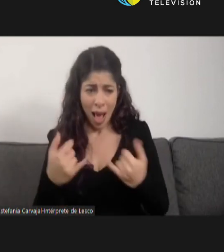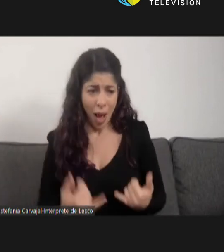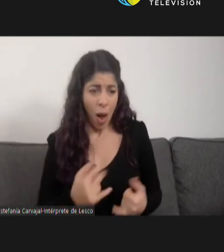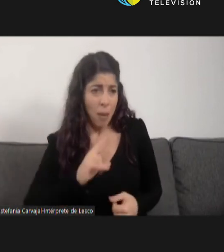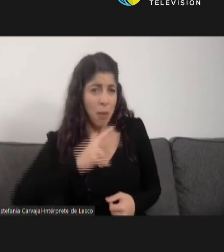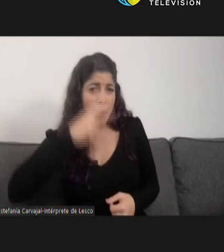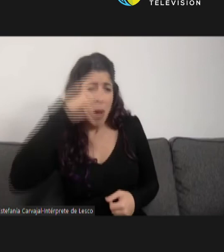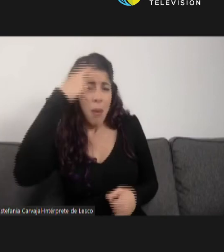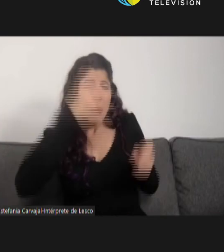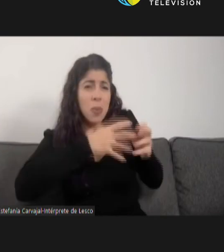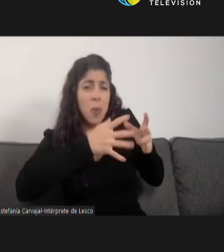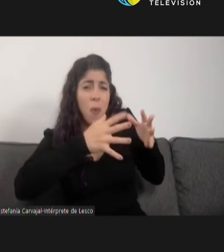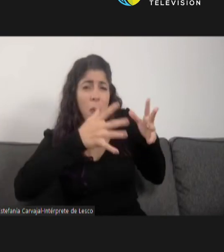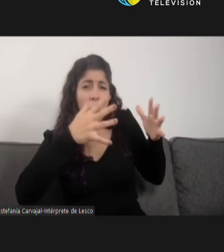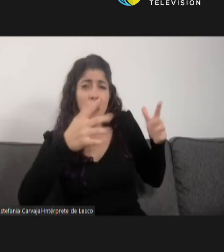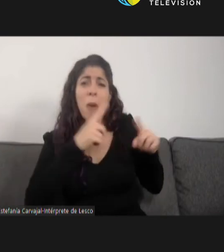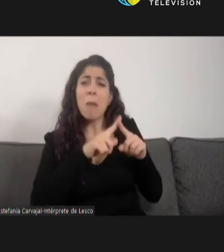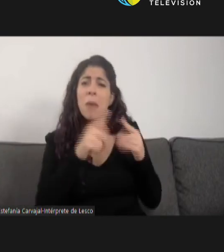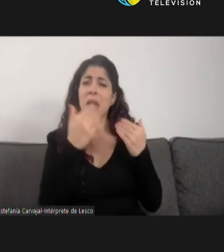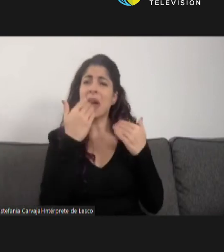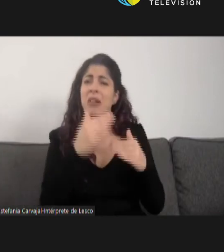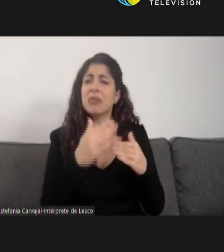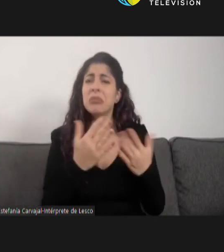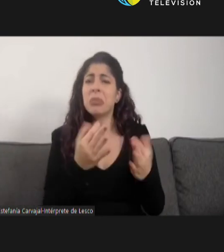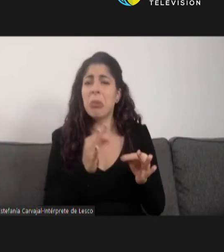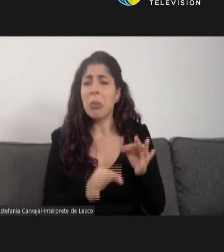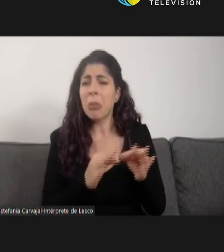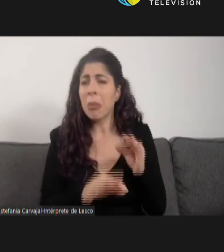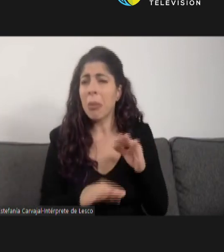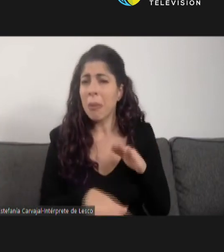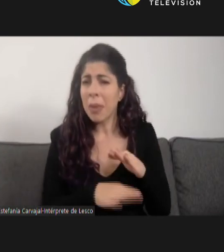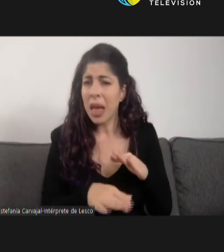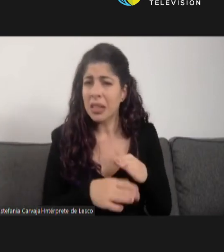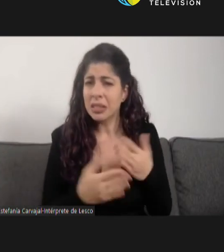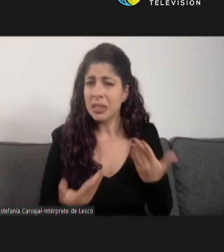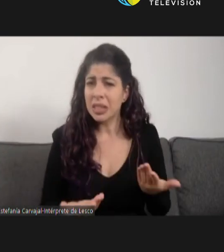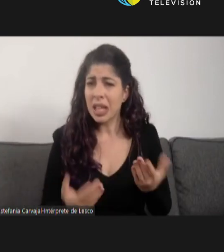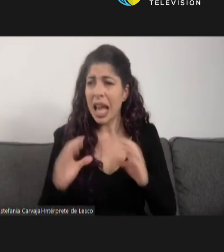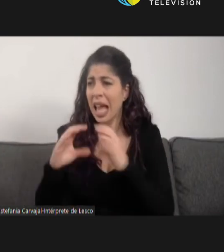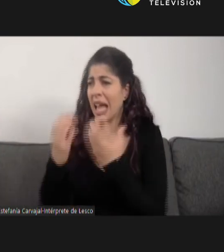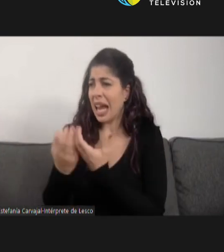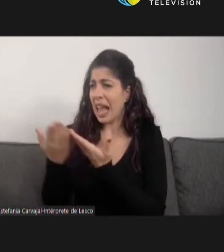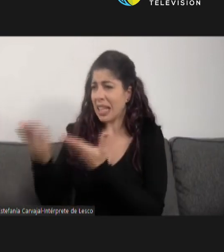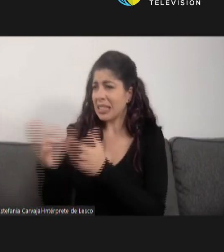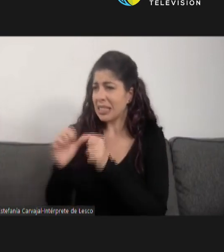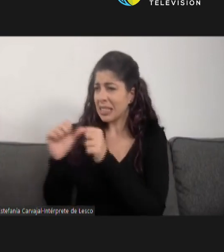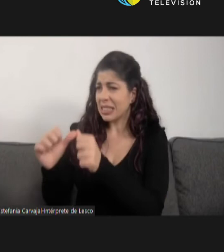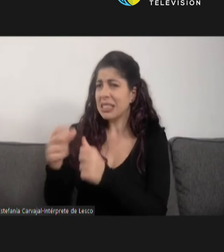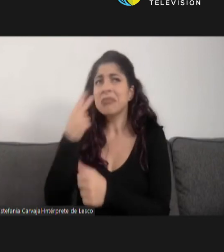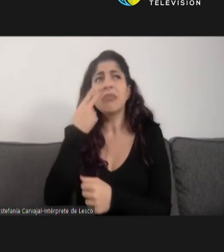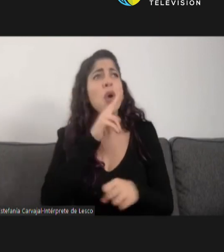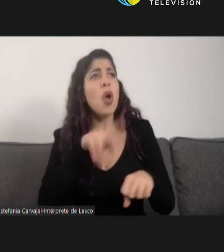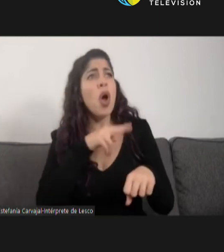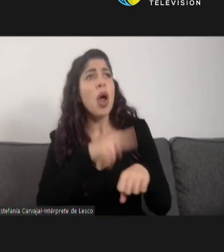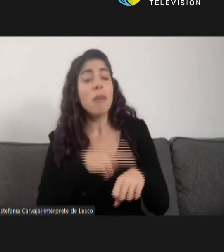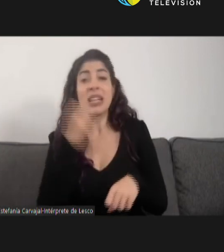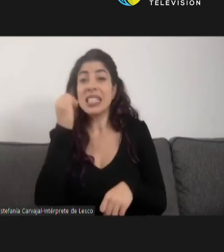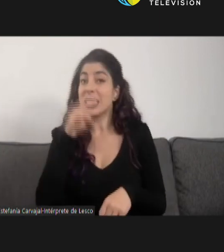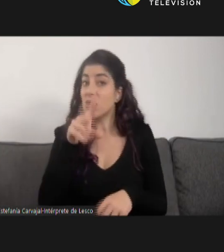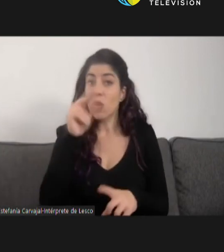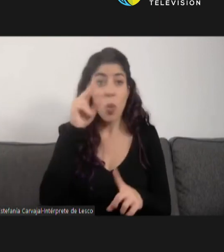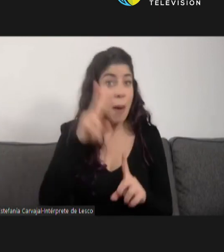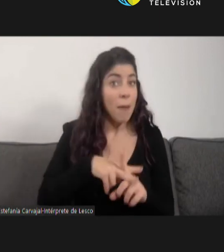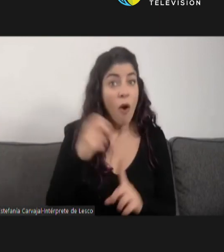miles de casos y las restricciones son básicas. Las clases siguen y se ve todo normal. Si no se toman medidas más fuertes,